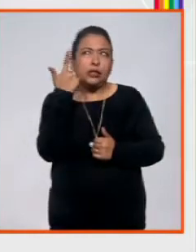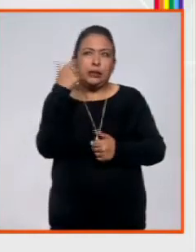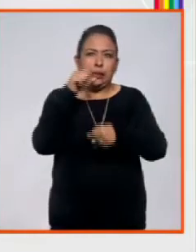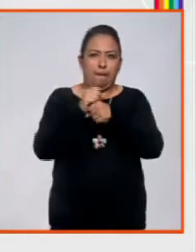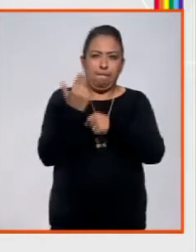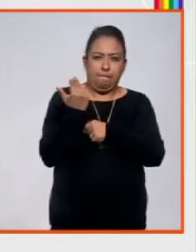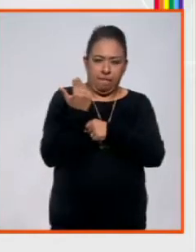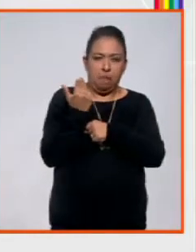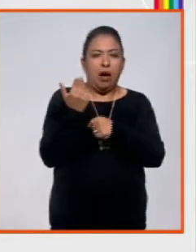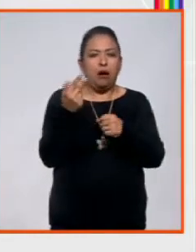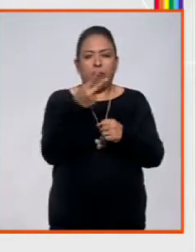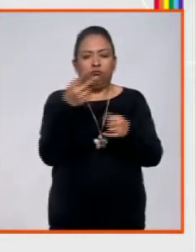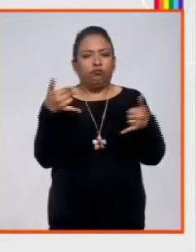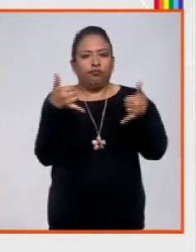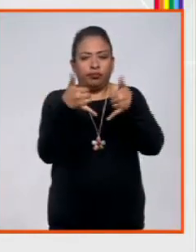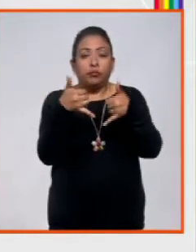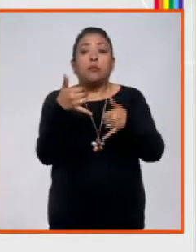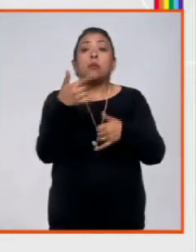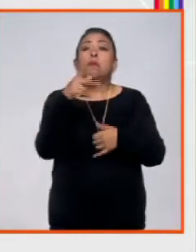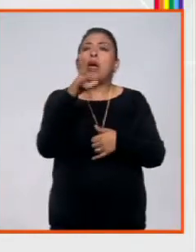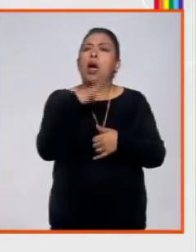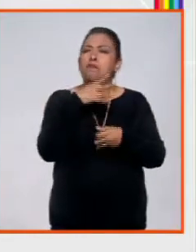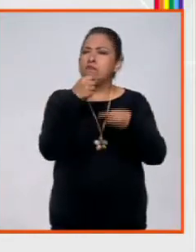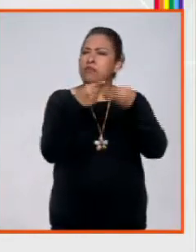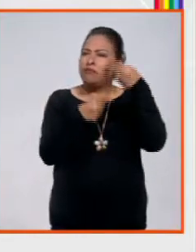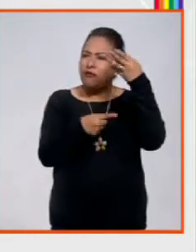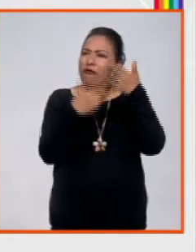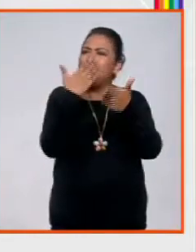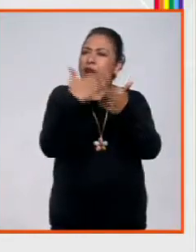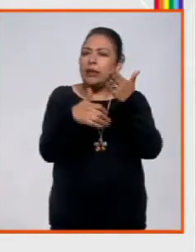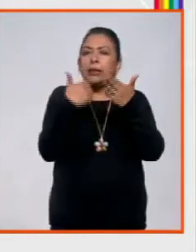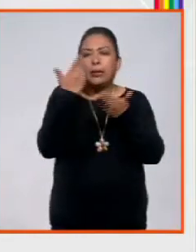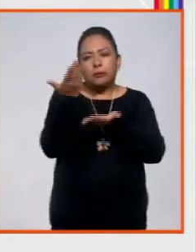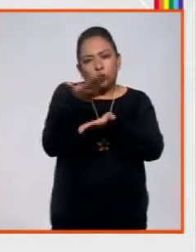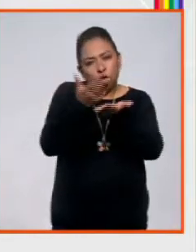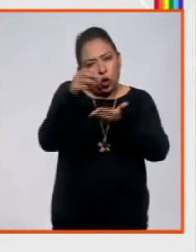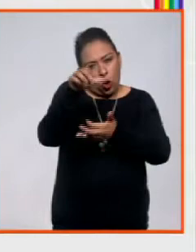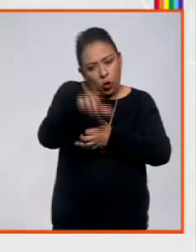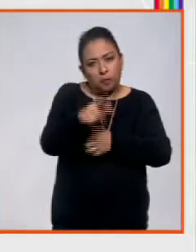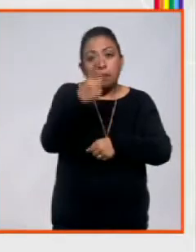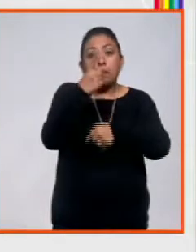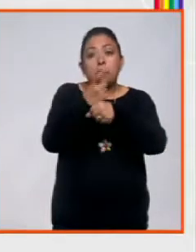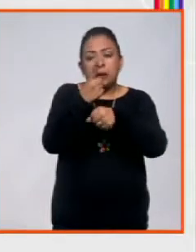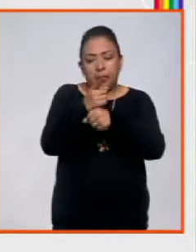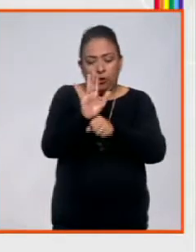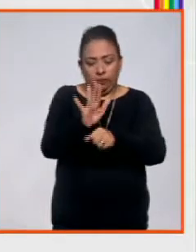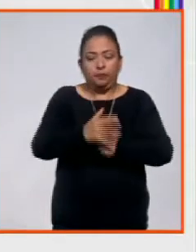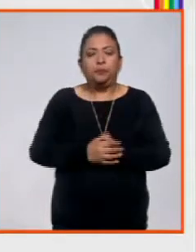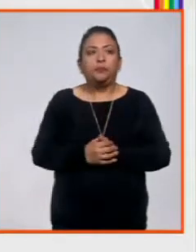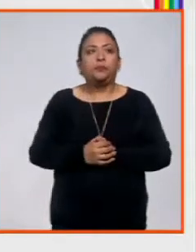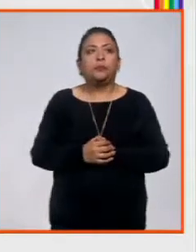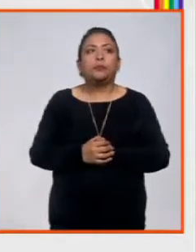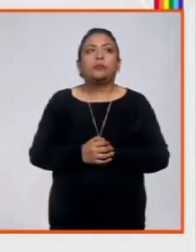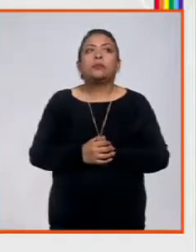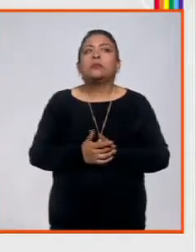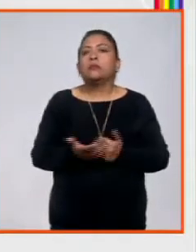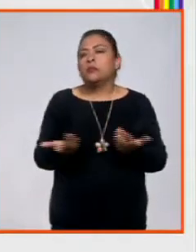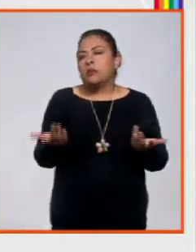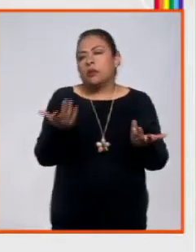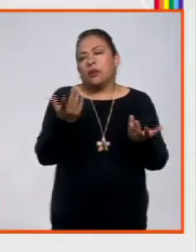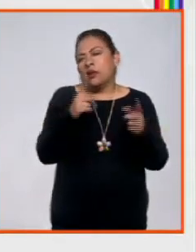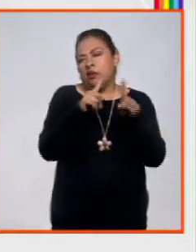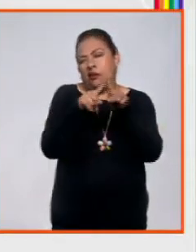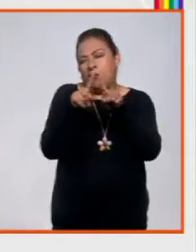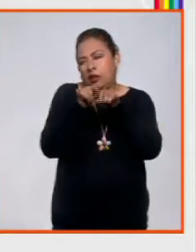semana pasada pero hay todavía muchos elementos que queremos conversar contigo primero marina entre tantas